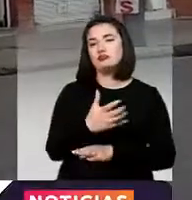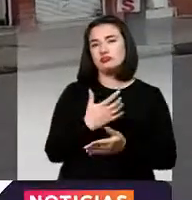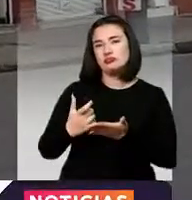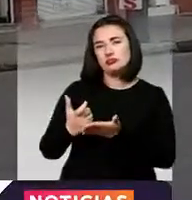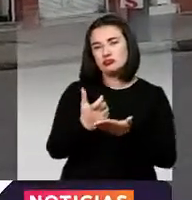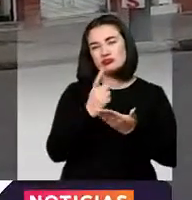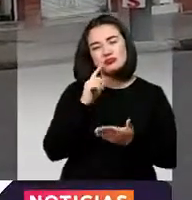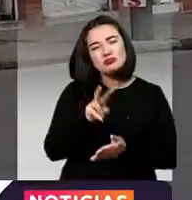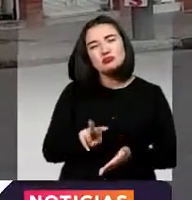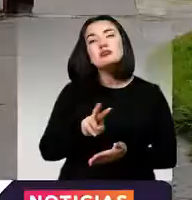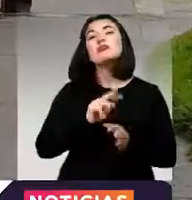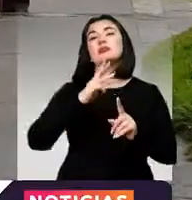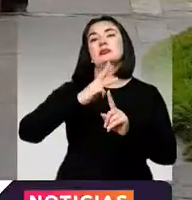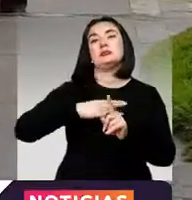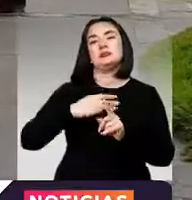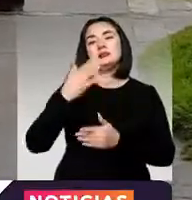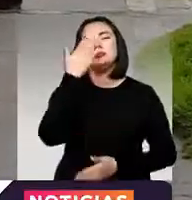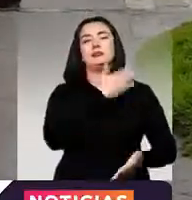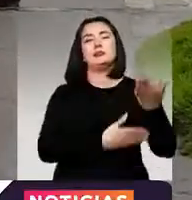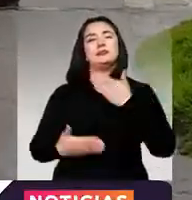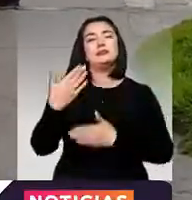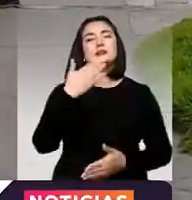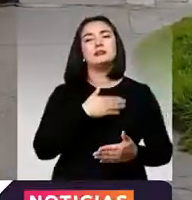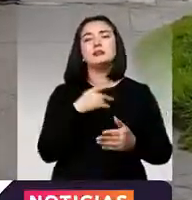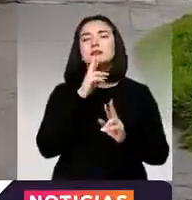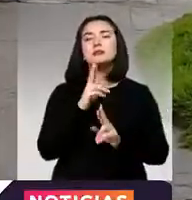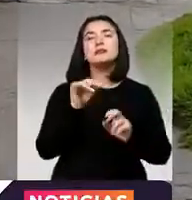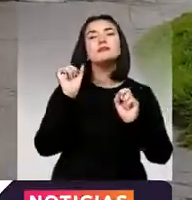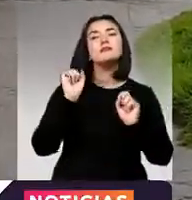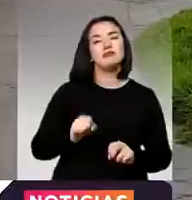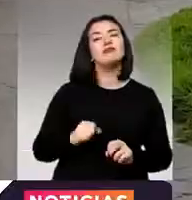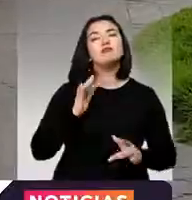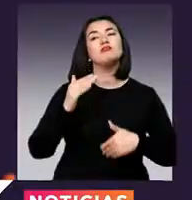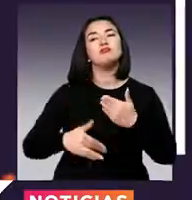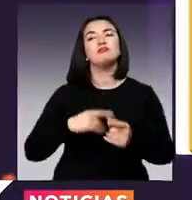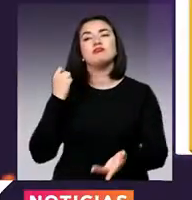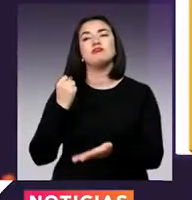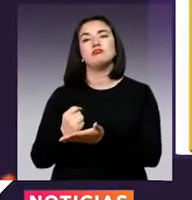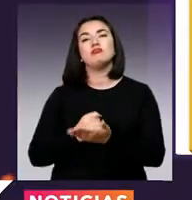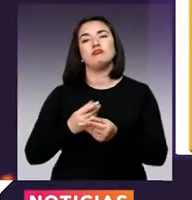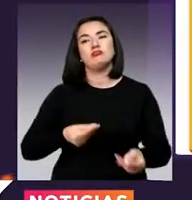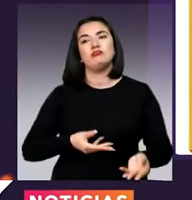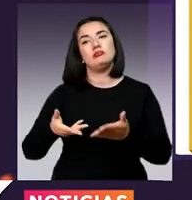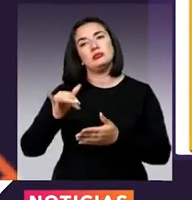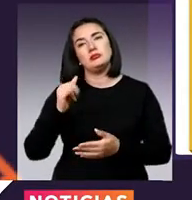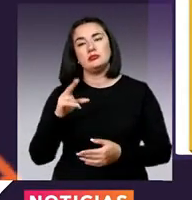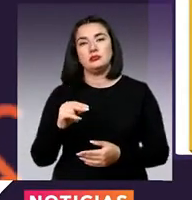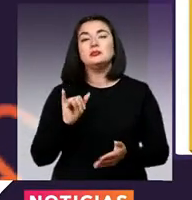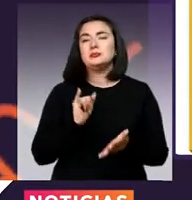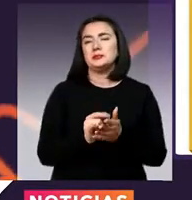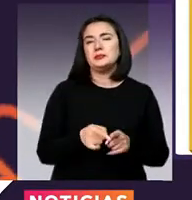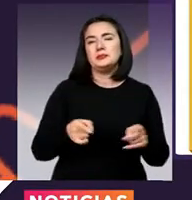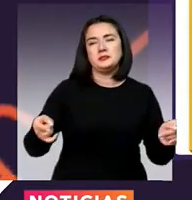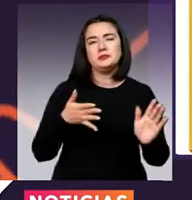tendrá 3 meses para estudiar el caso y definir si es procedente. Para más información, se puede